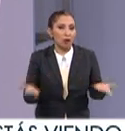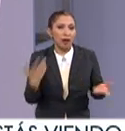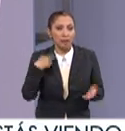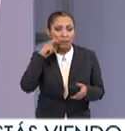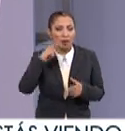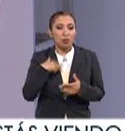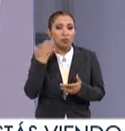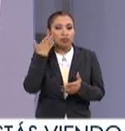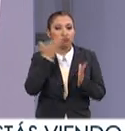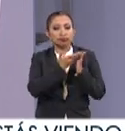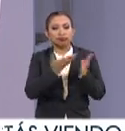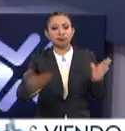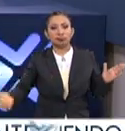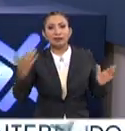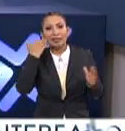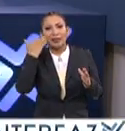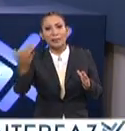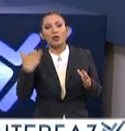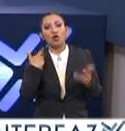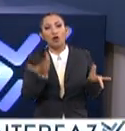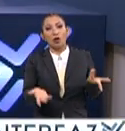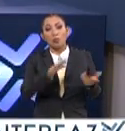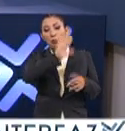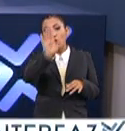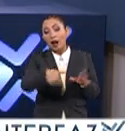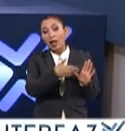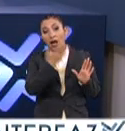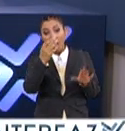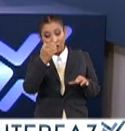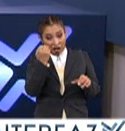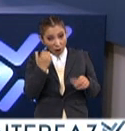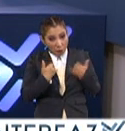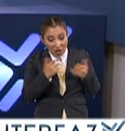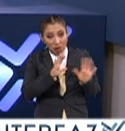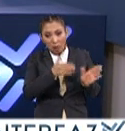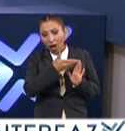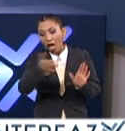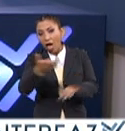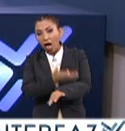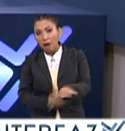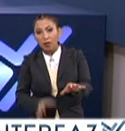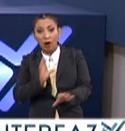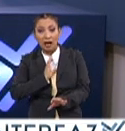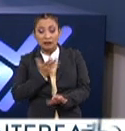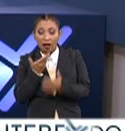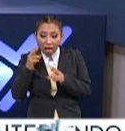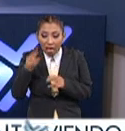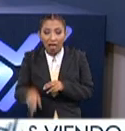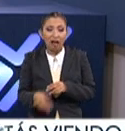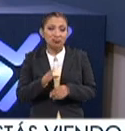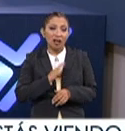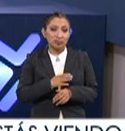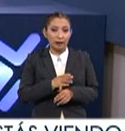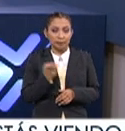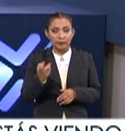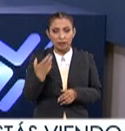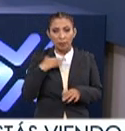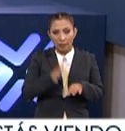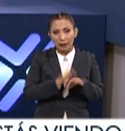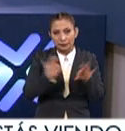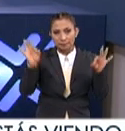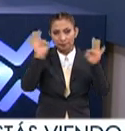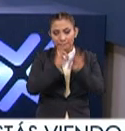la longevidad hace que la gente ya se muera más de enfermedades como el cáncer, pues esto toma